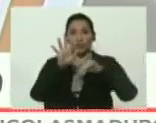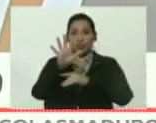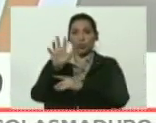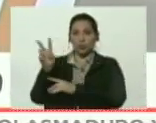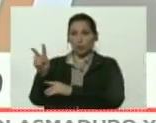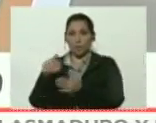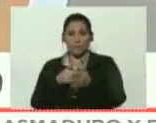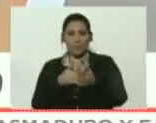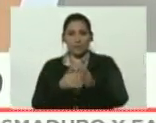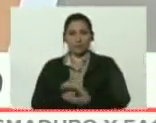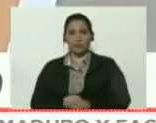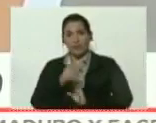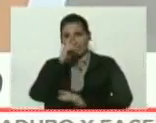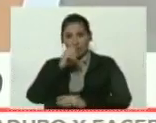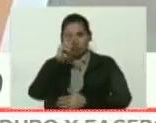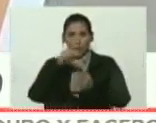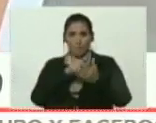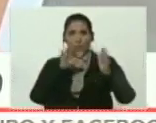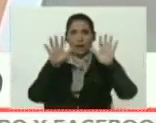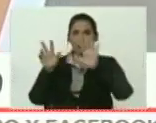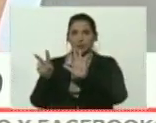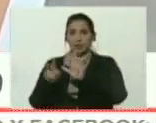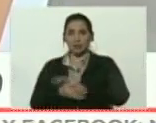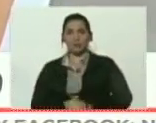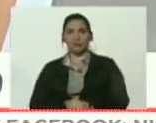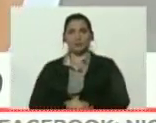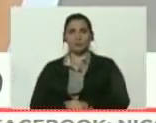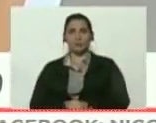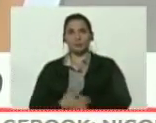2.952.000. Año 2017,